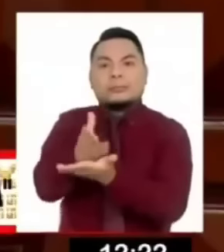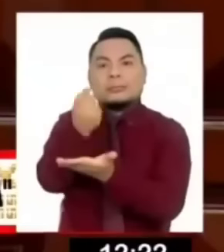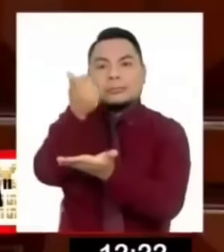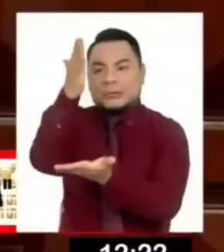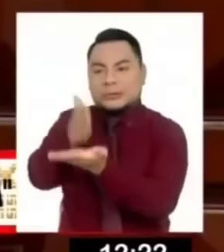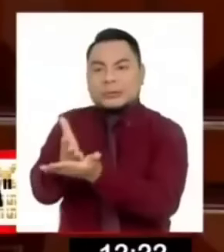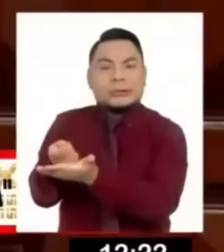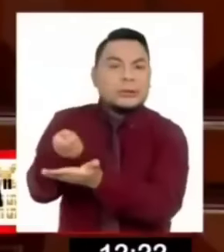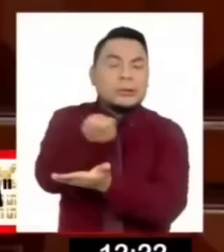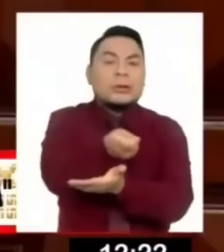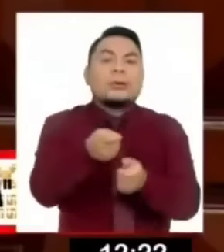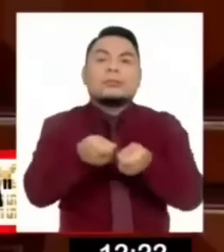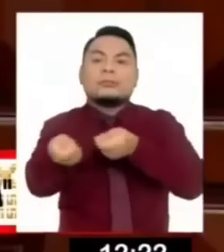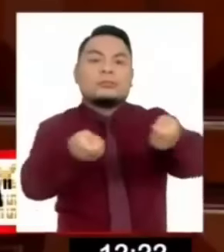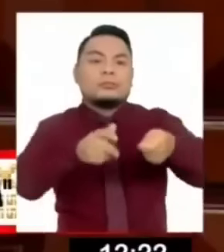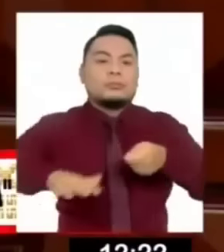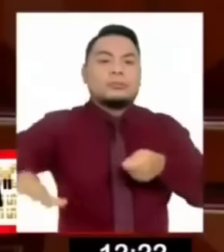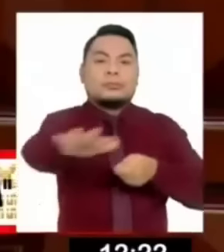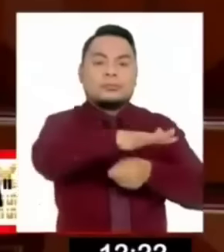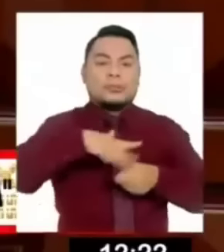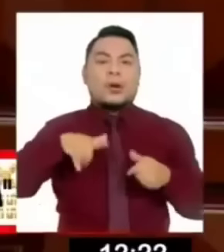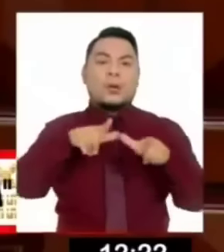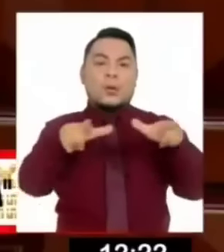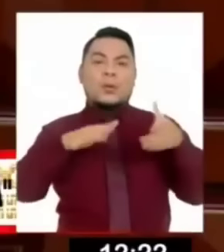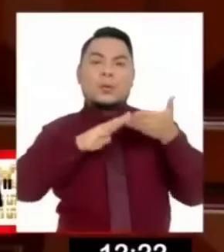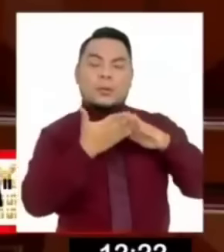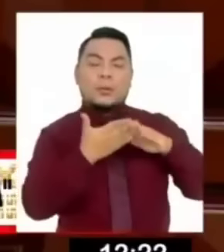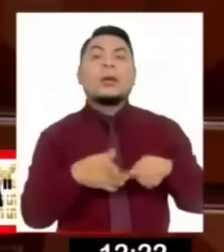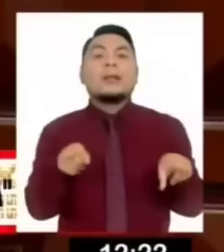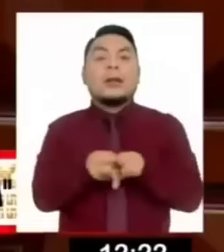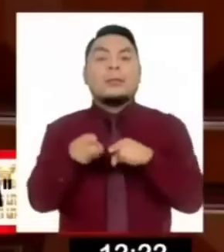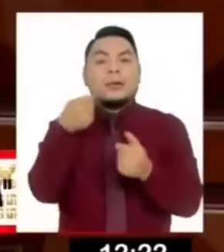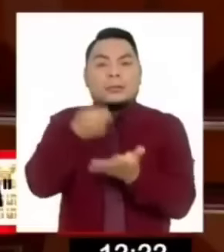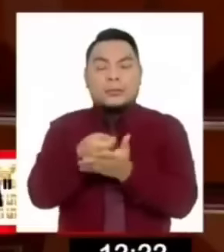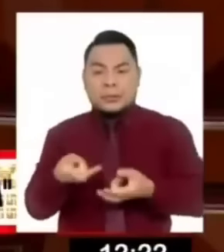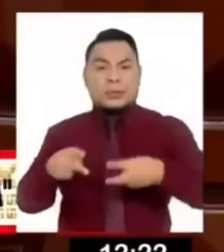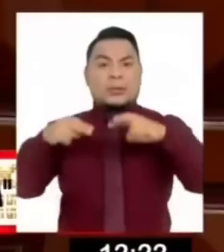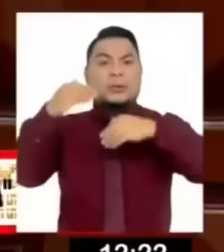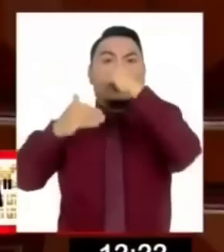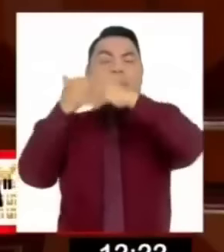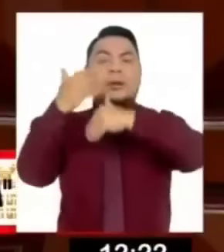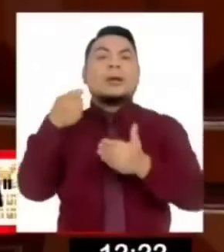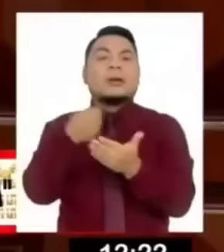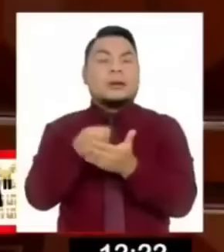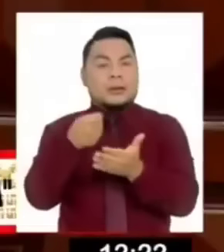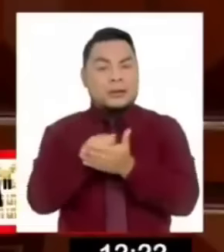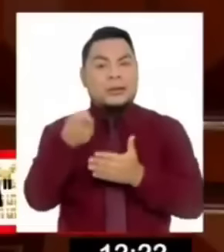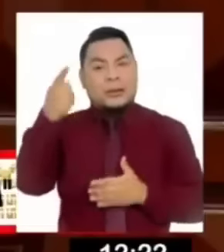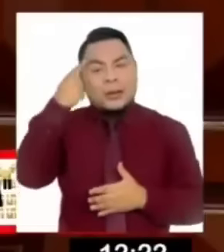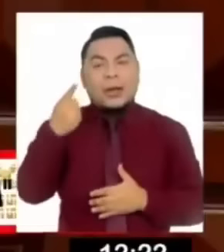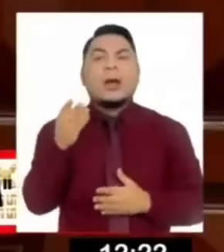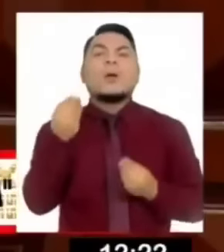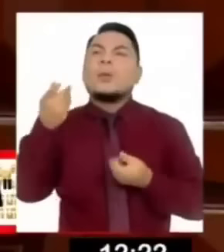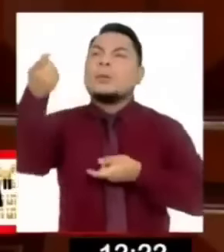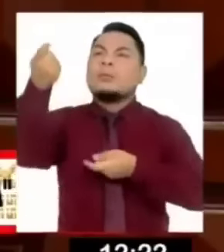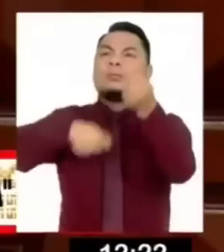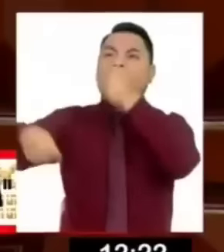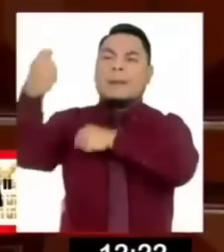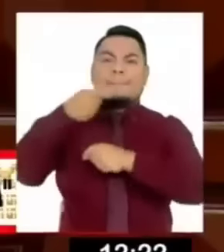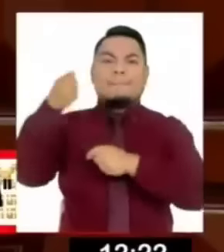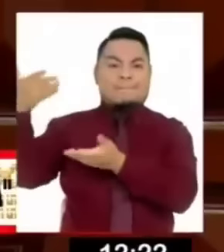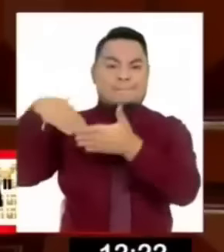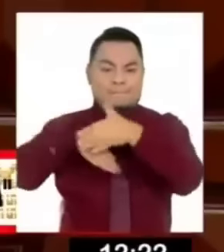economía local, regional y nacional, incrementar realmente el ingreso nacional, propiciando el